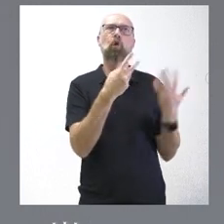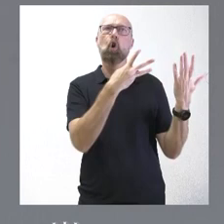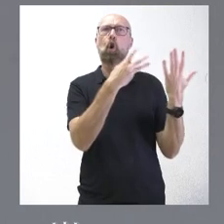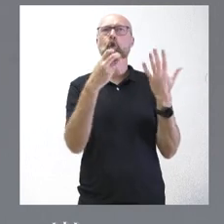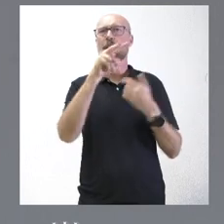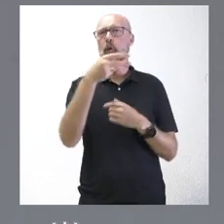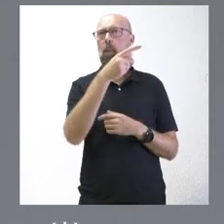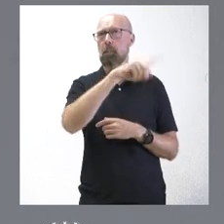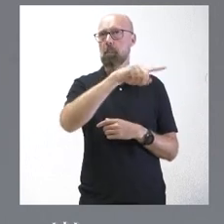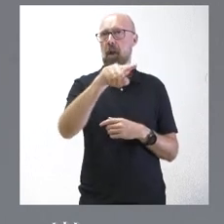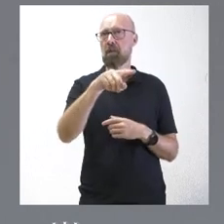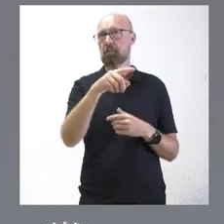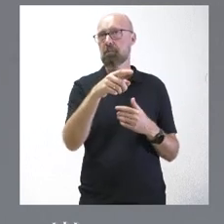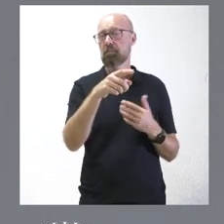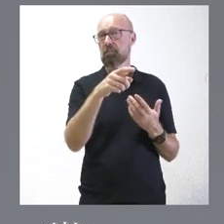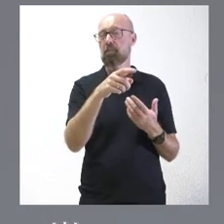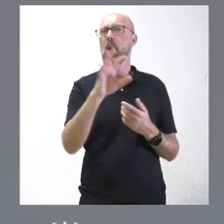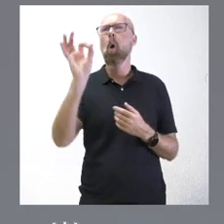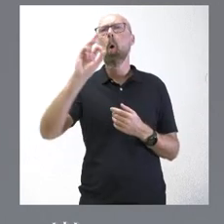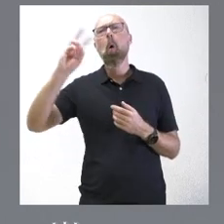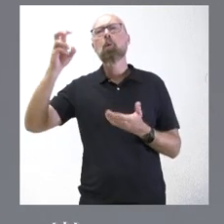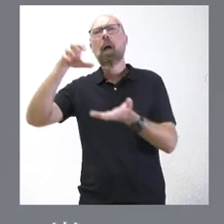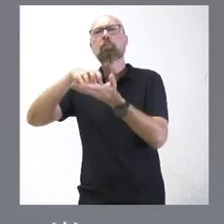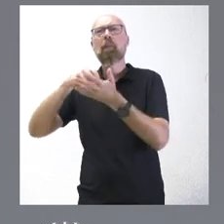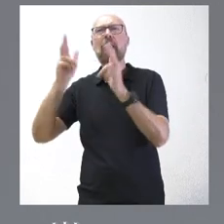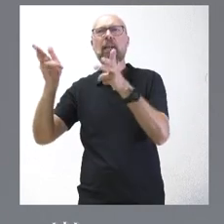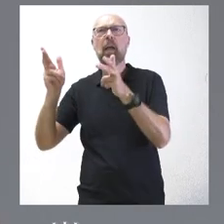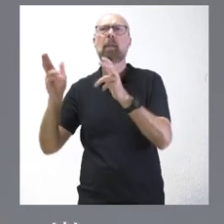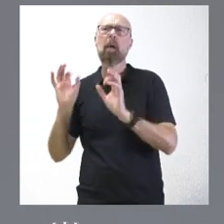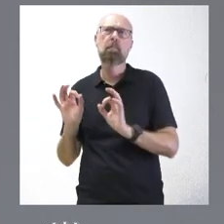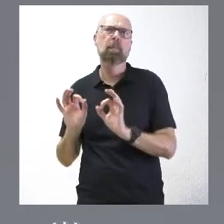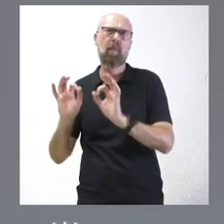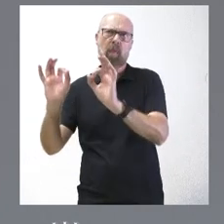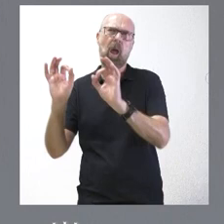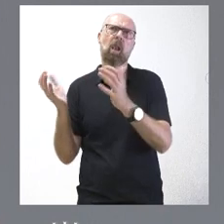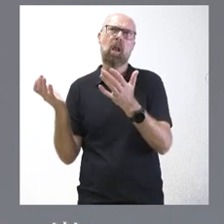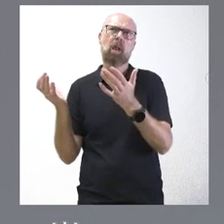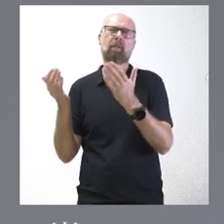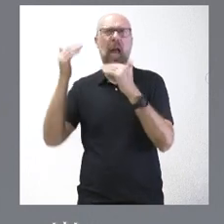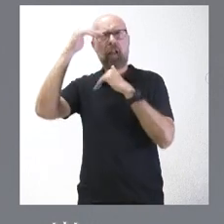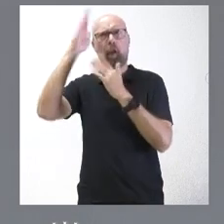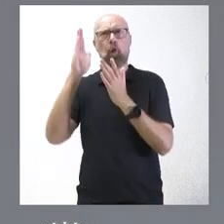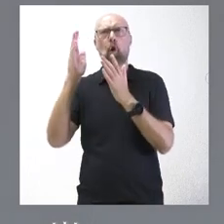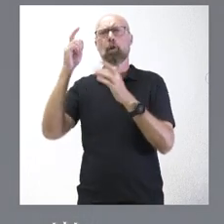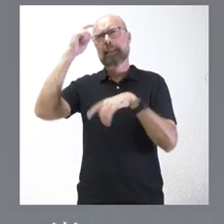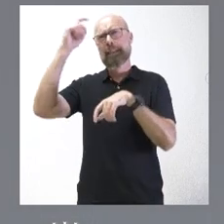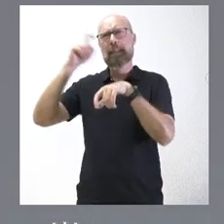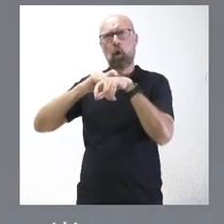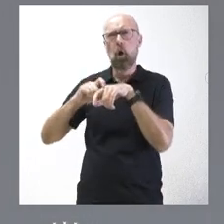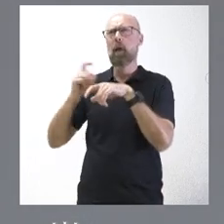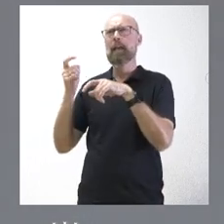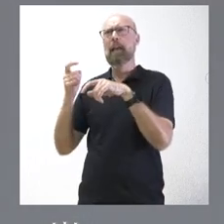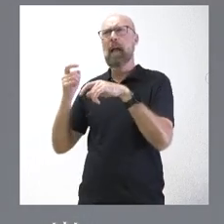euros al mes hasta residencias muy especializadas de atención psicogeriátrica por ejemplo